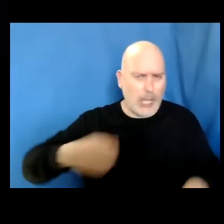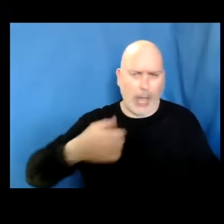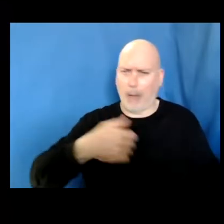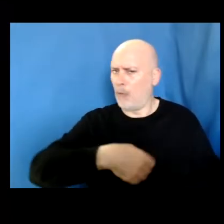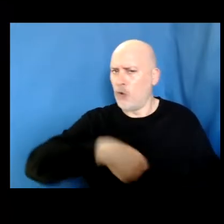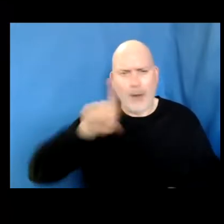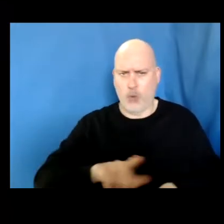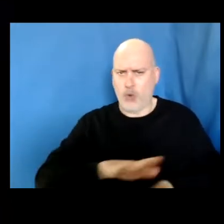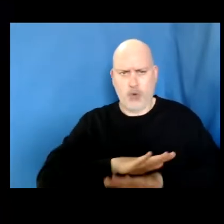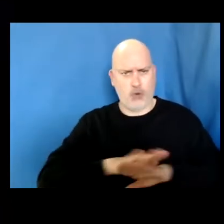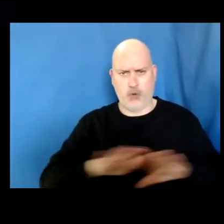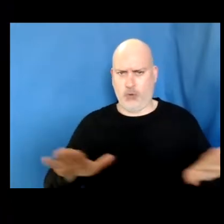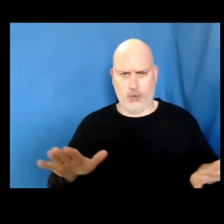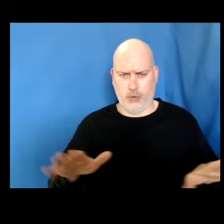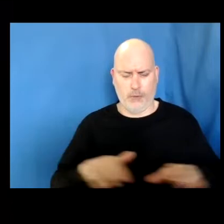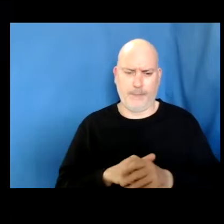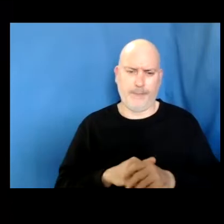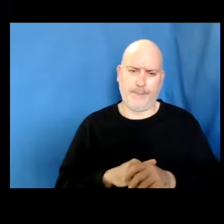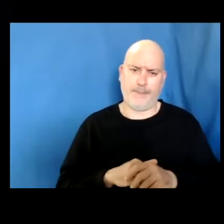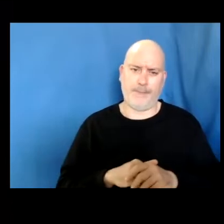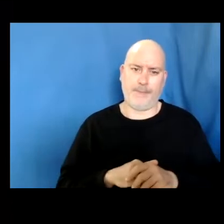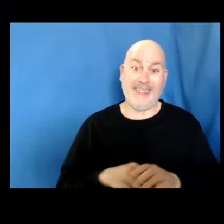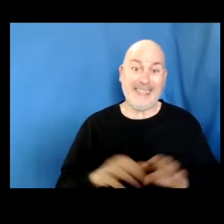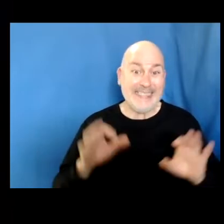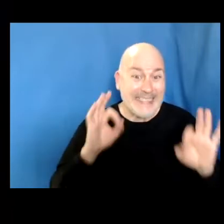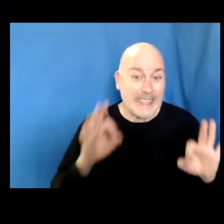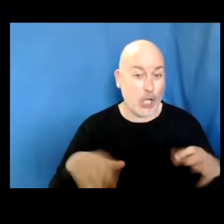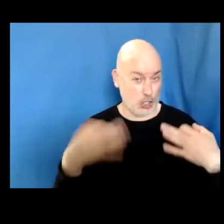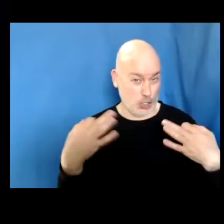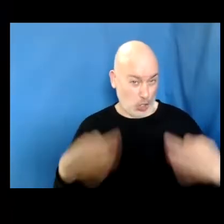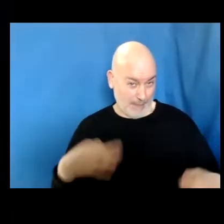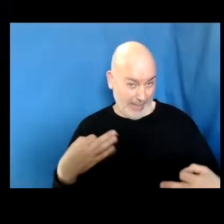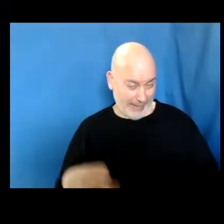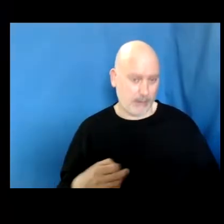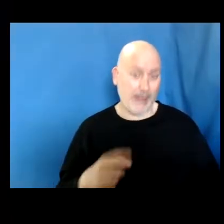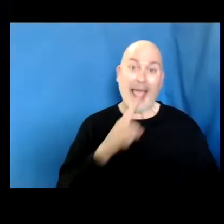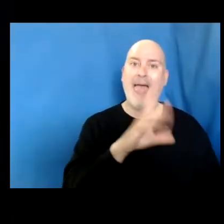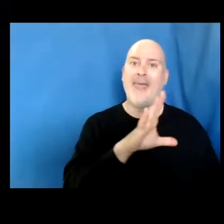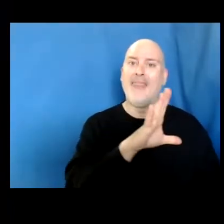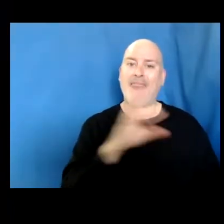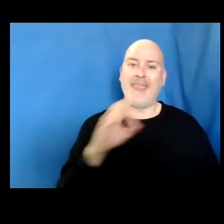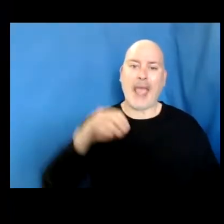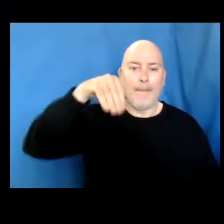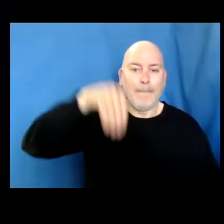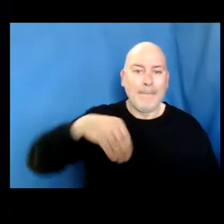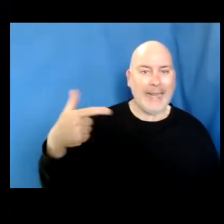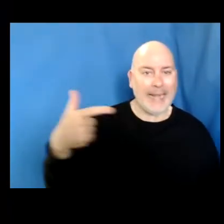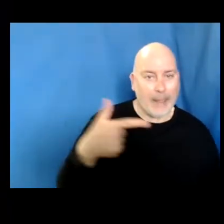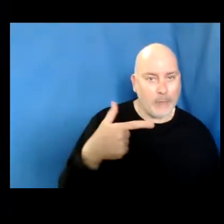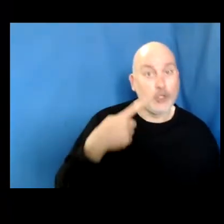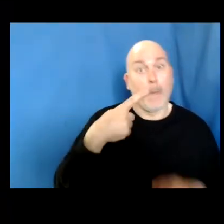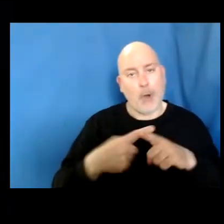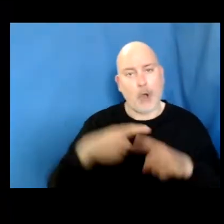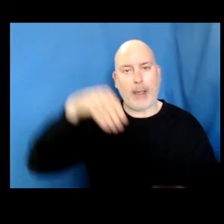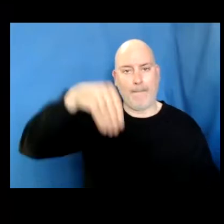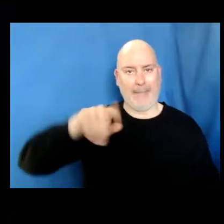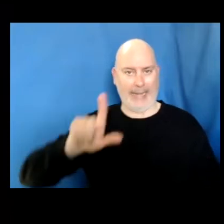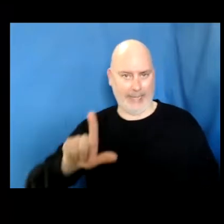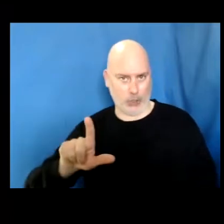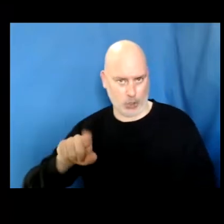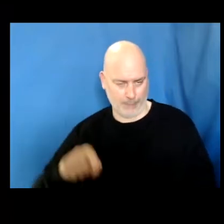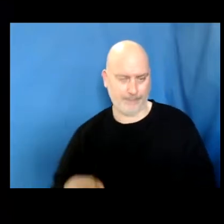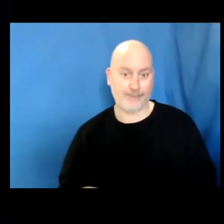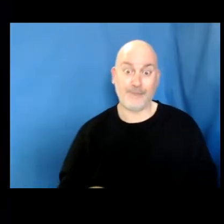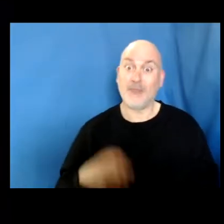ocasiones. Recordaros que la concentración habitual es la de 100 miligramos por mililitro, que la dosis